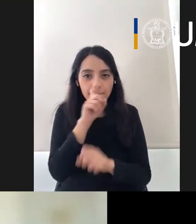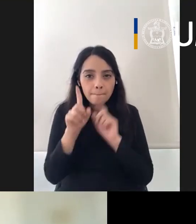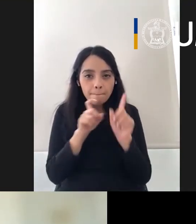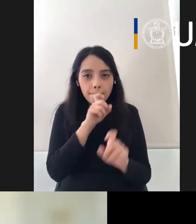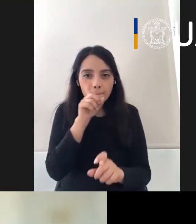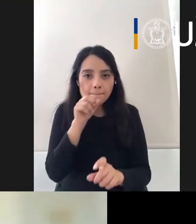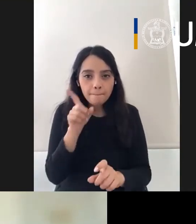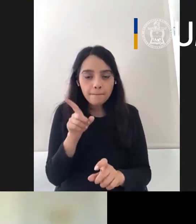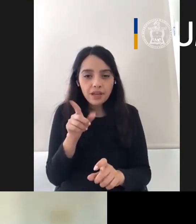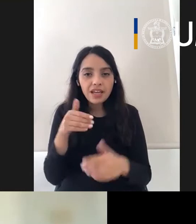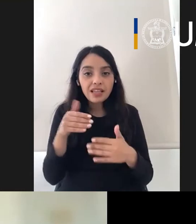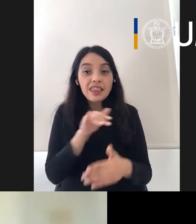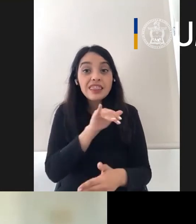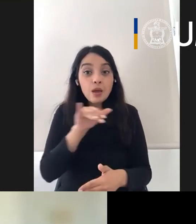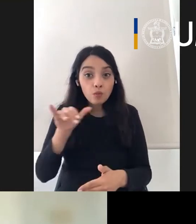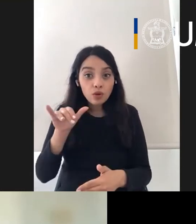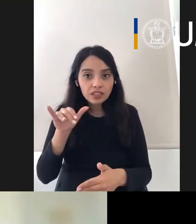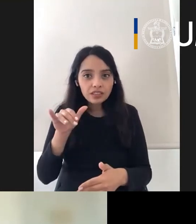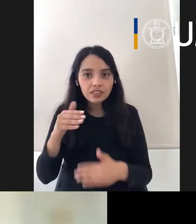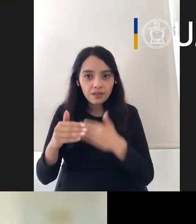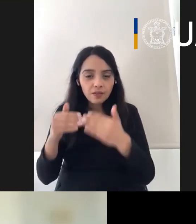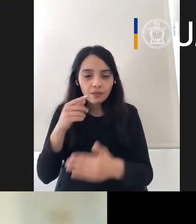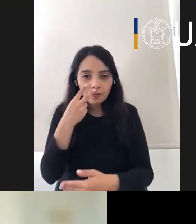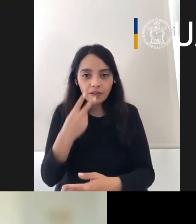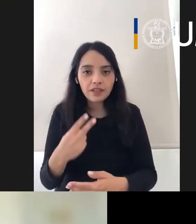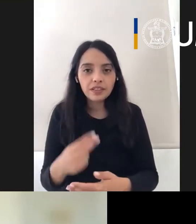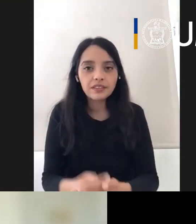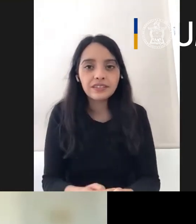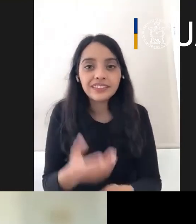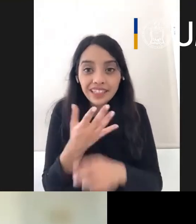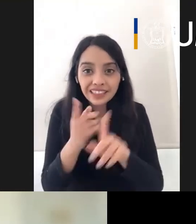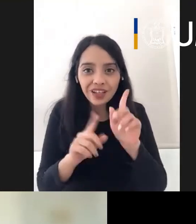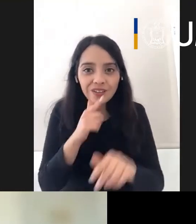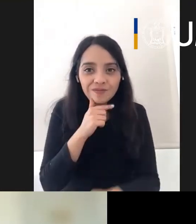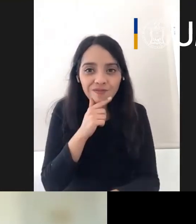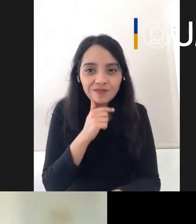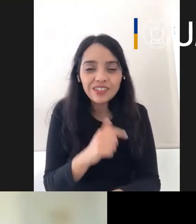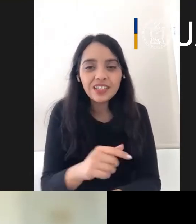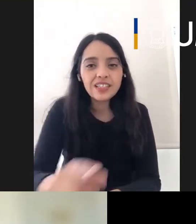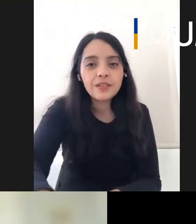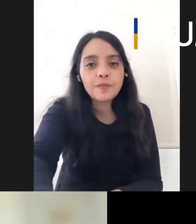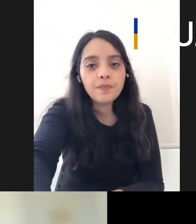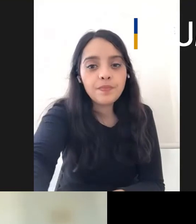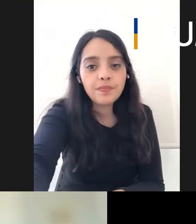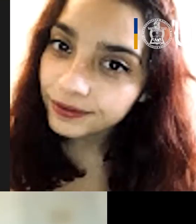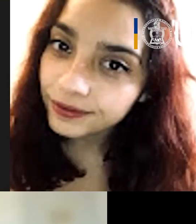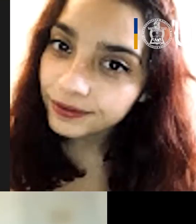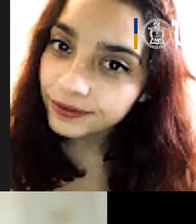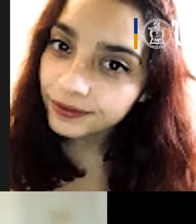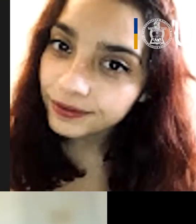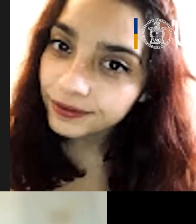que las vamos a dejar para un ratito más. Ya hay algunas preguntas para ti, pero a continuación